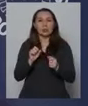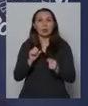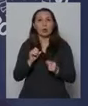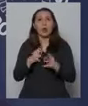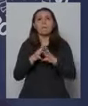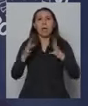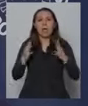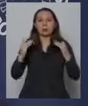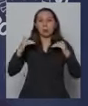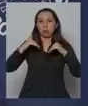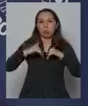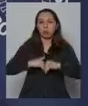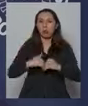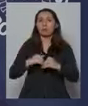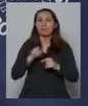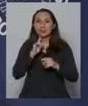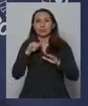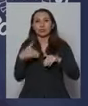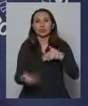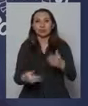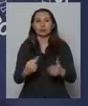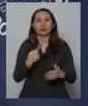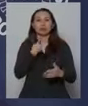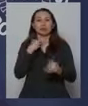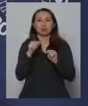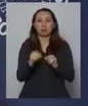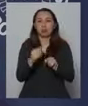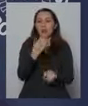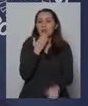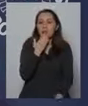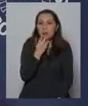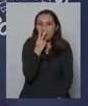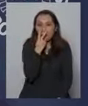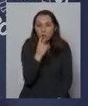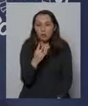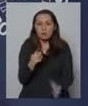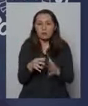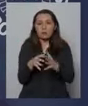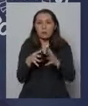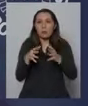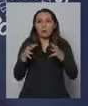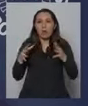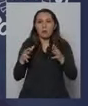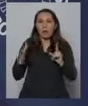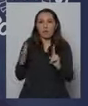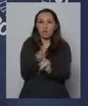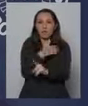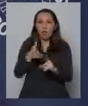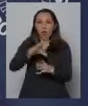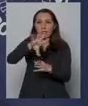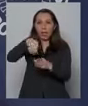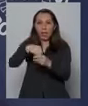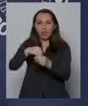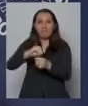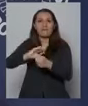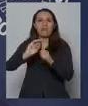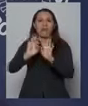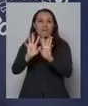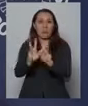mayores depresiones y también hemos visto un aumento de la violencia